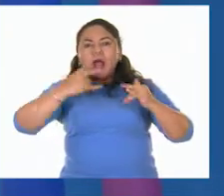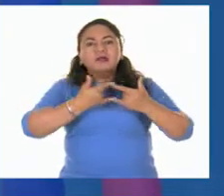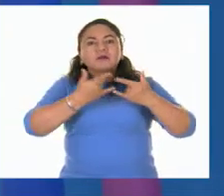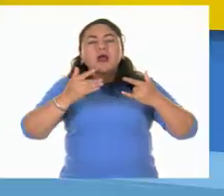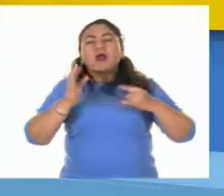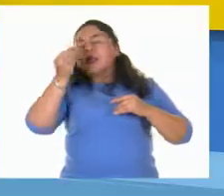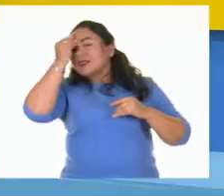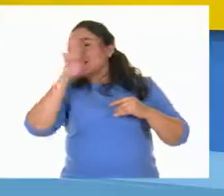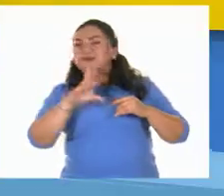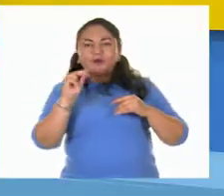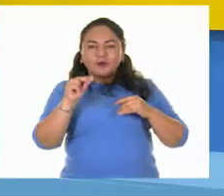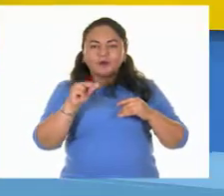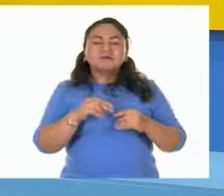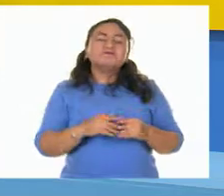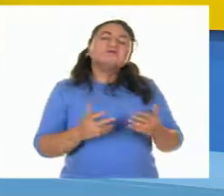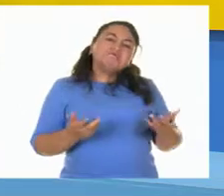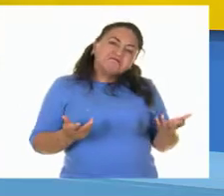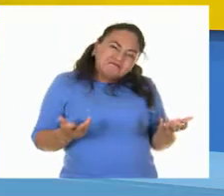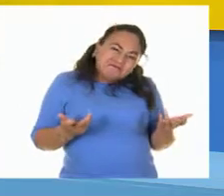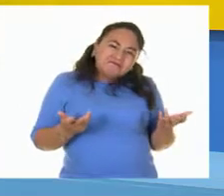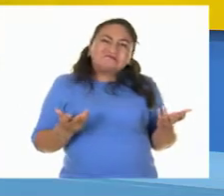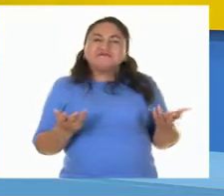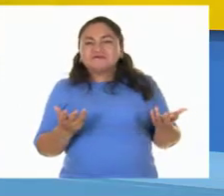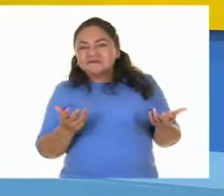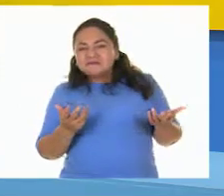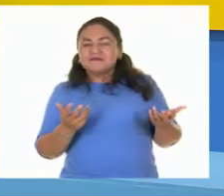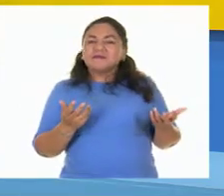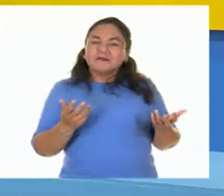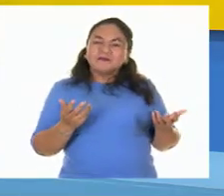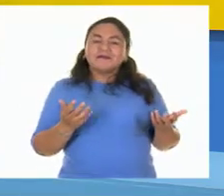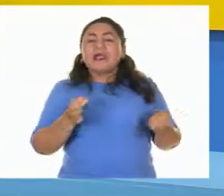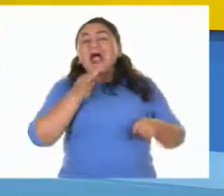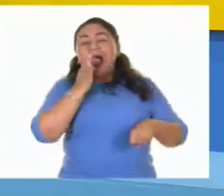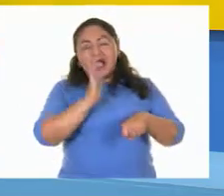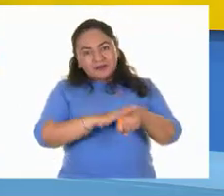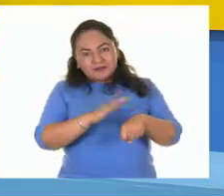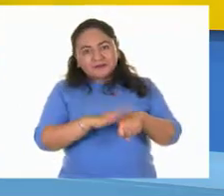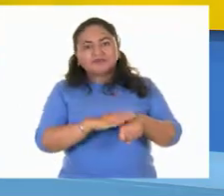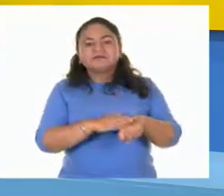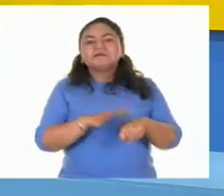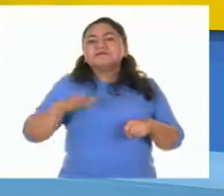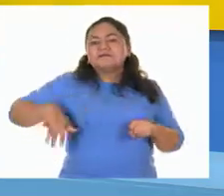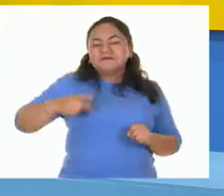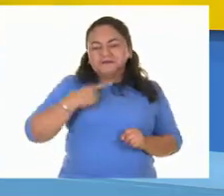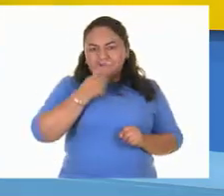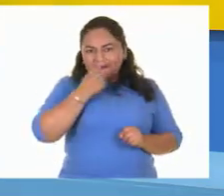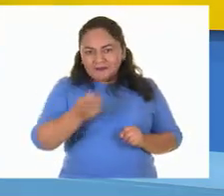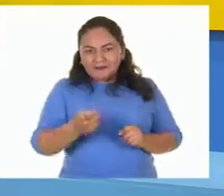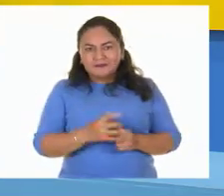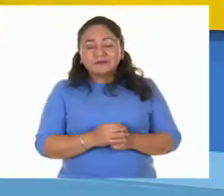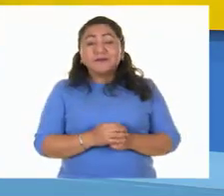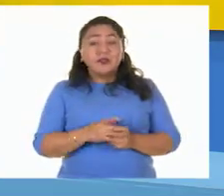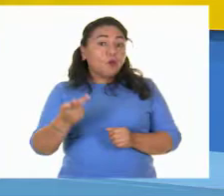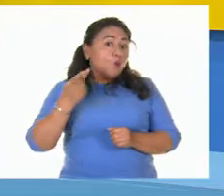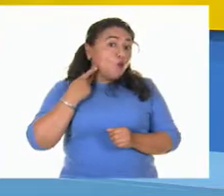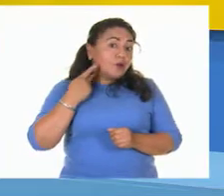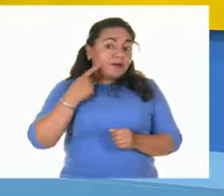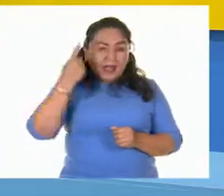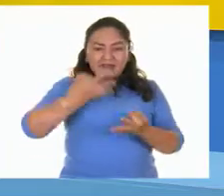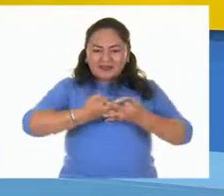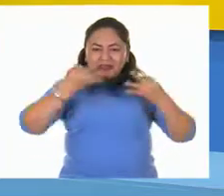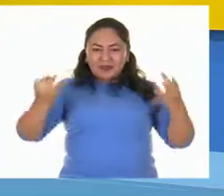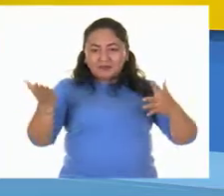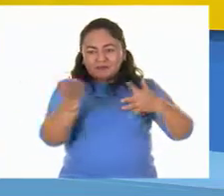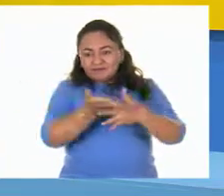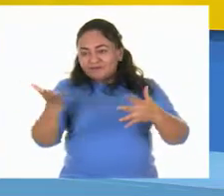historia. Bueno, hay que aclarar que, como decíamos hace un momento, Jenny, la política de reparto